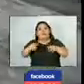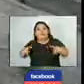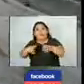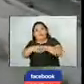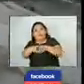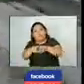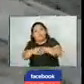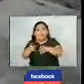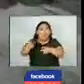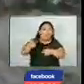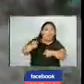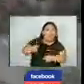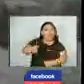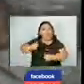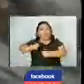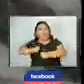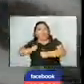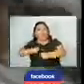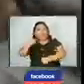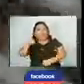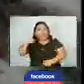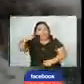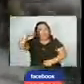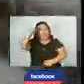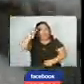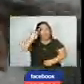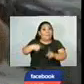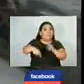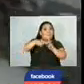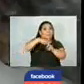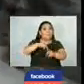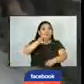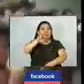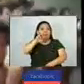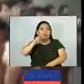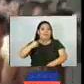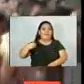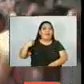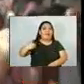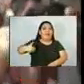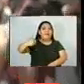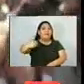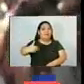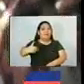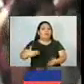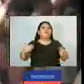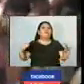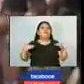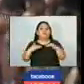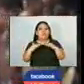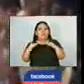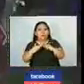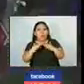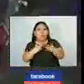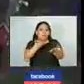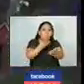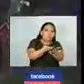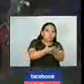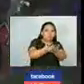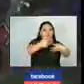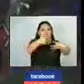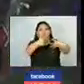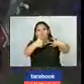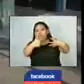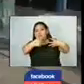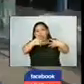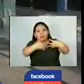de Seguridad, quien planteó por lo menos incrementar 30 años o más esta pena, precisamente. Además, otra de las propuestas